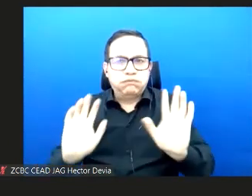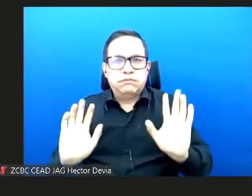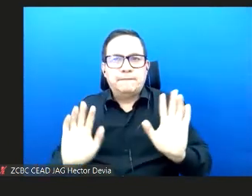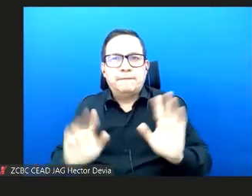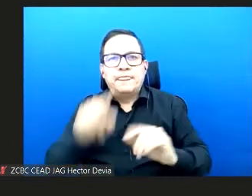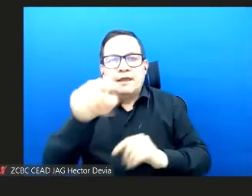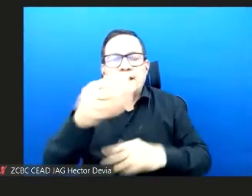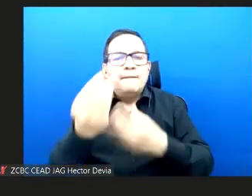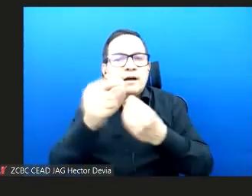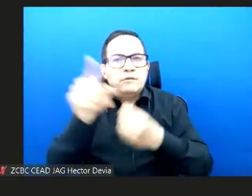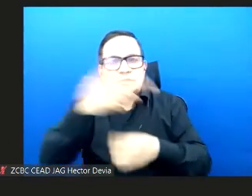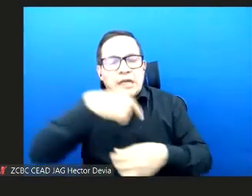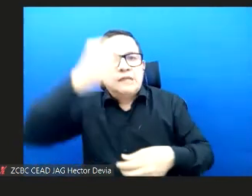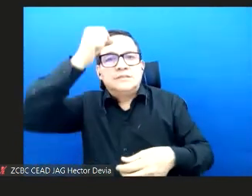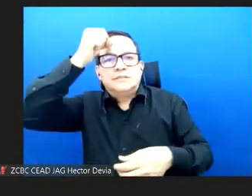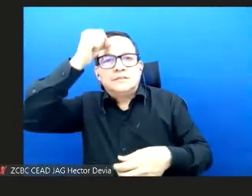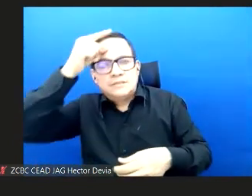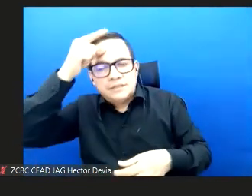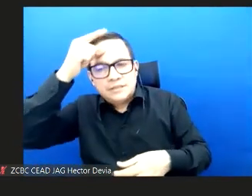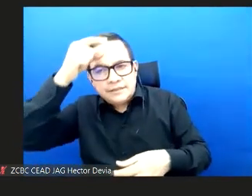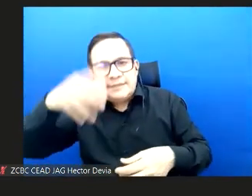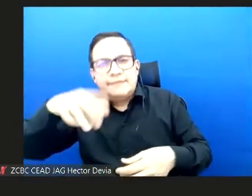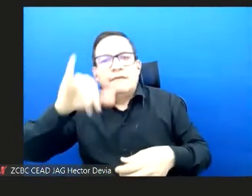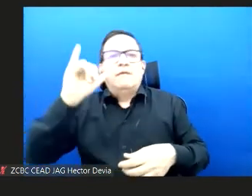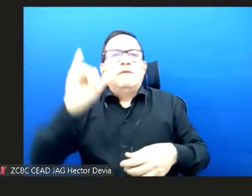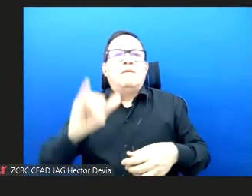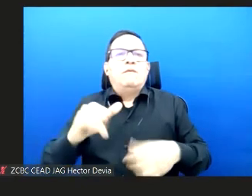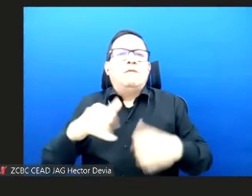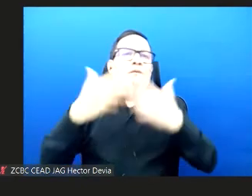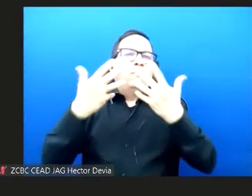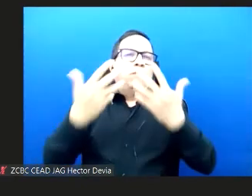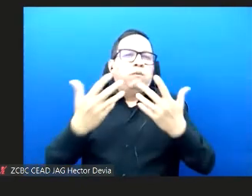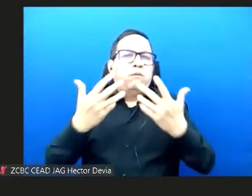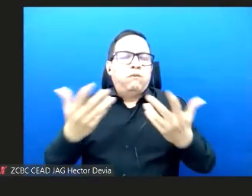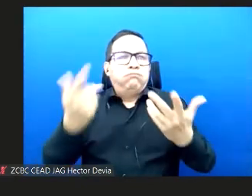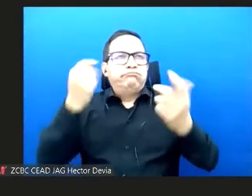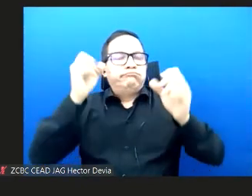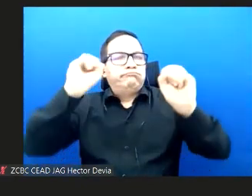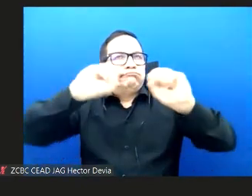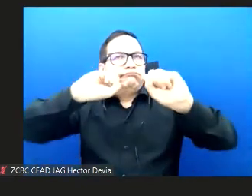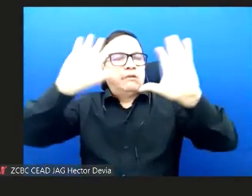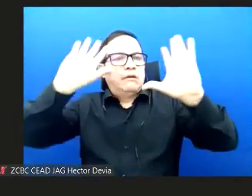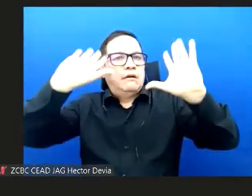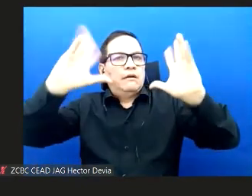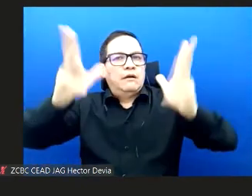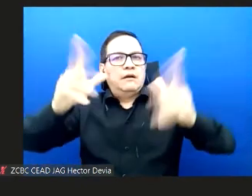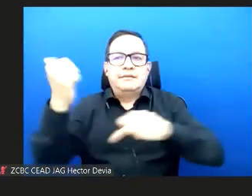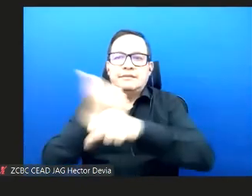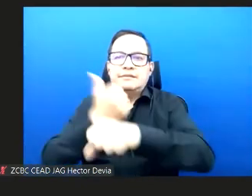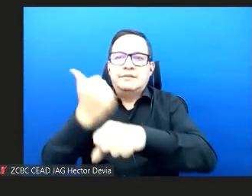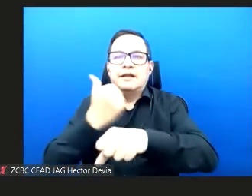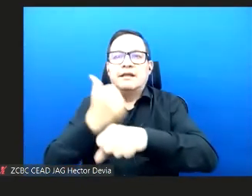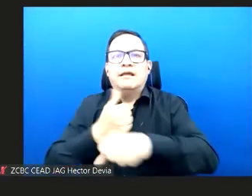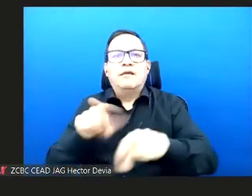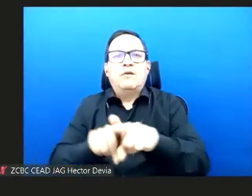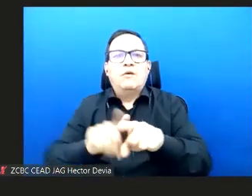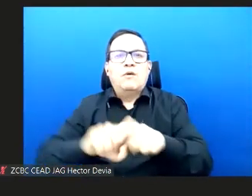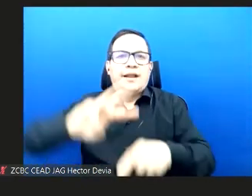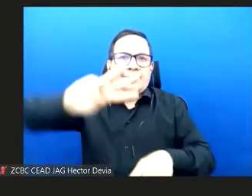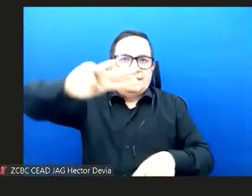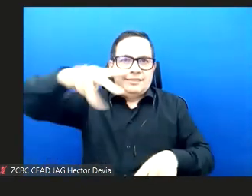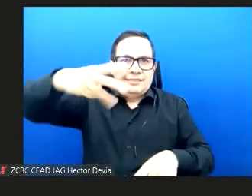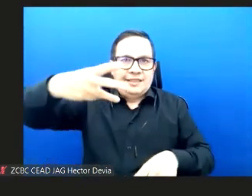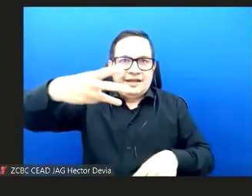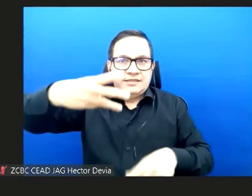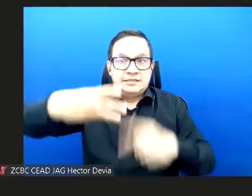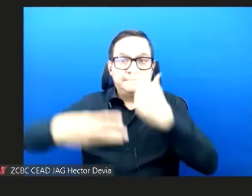para que entendamos con más claridad pues nuestra tarea, ¿sí? Nuestra tarea 3.